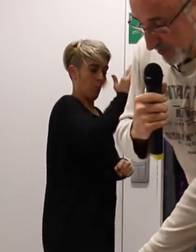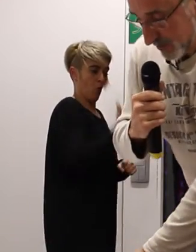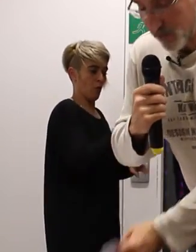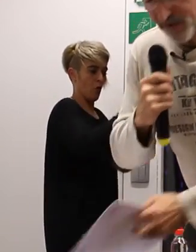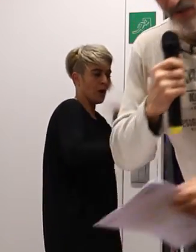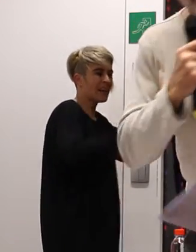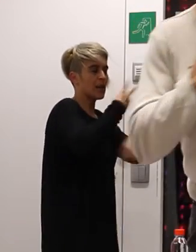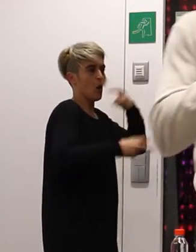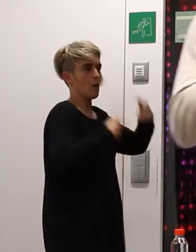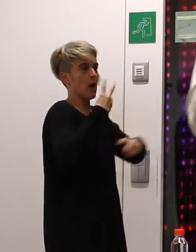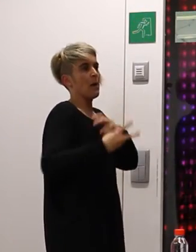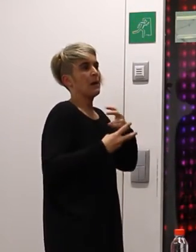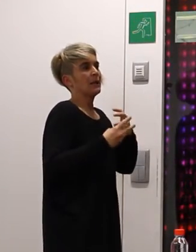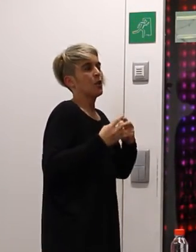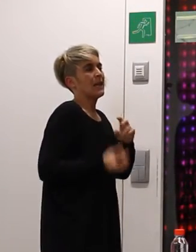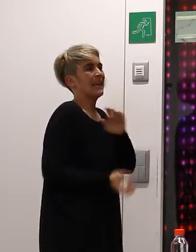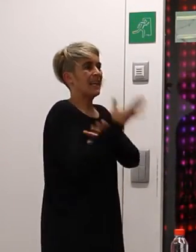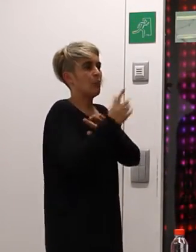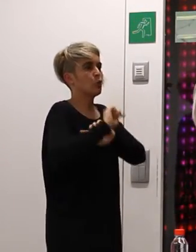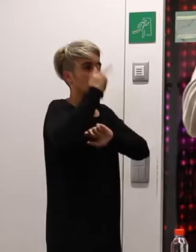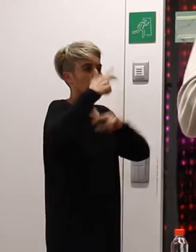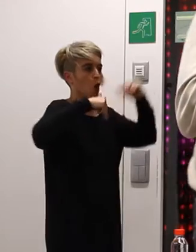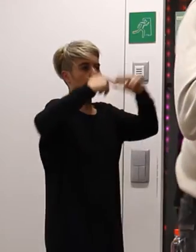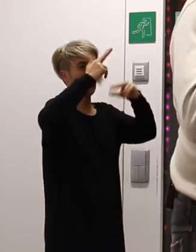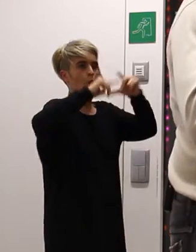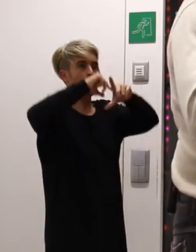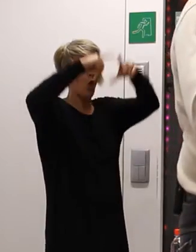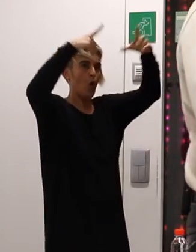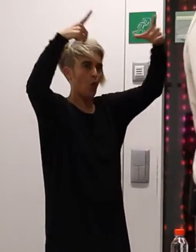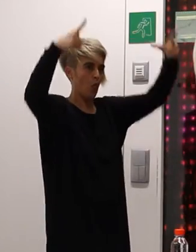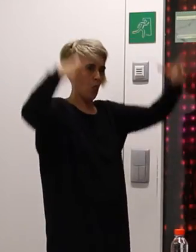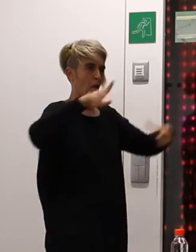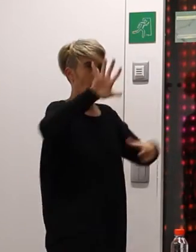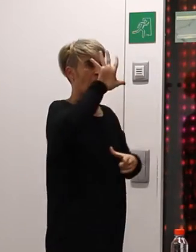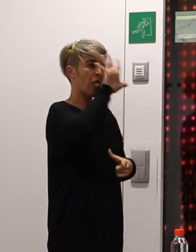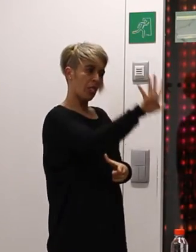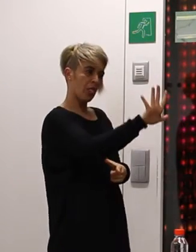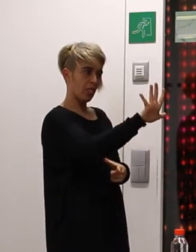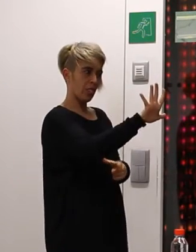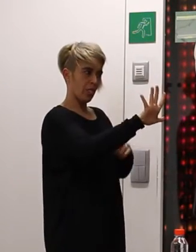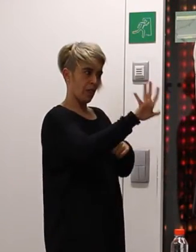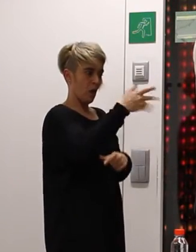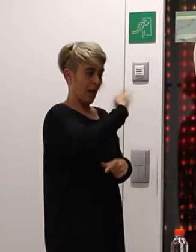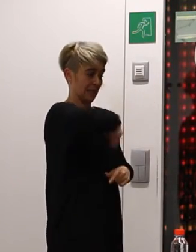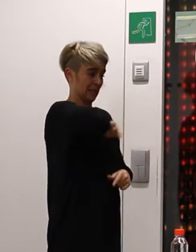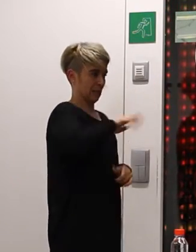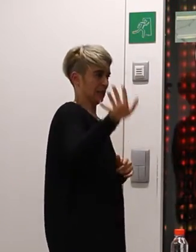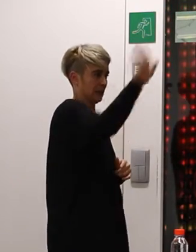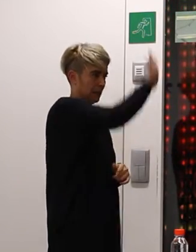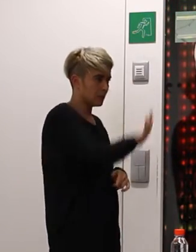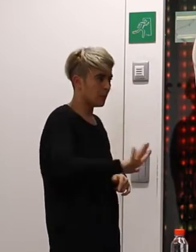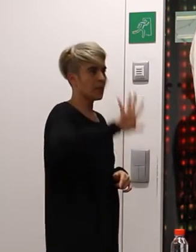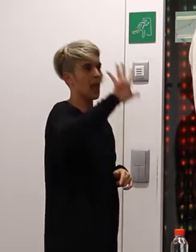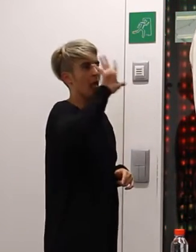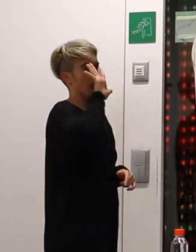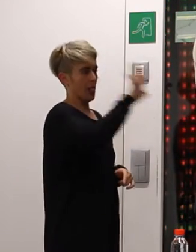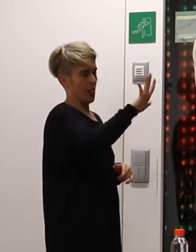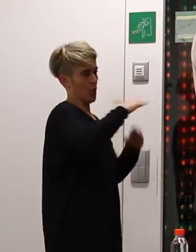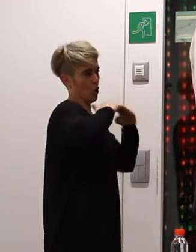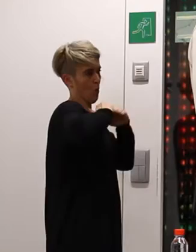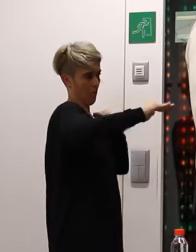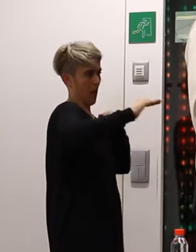Ahora mismo tenemos 5 plantas fotovoltaicas instaladas en todo el Estado español, sobre tejado,